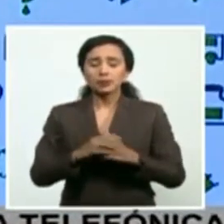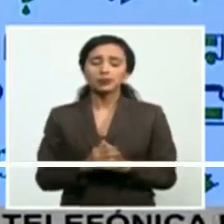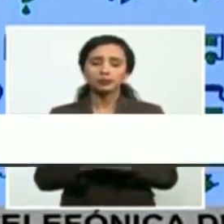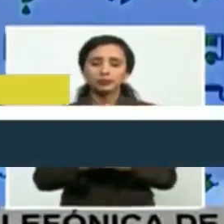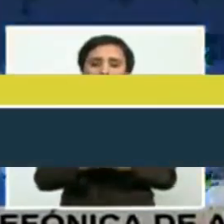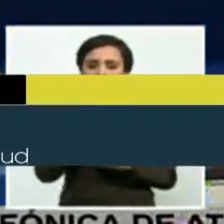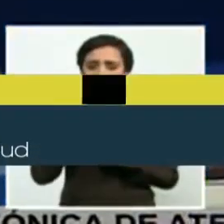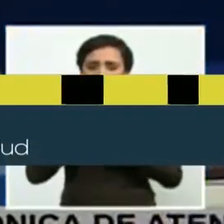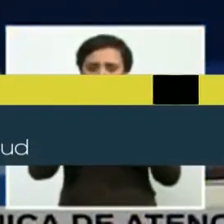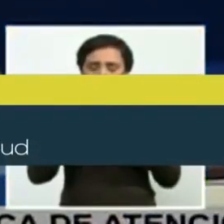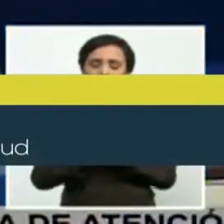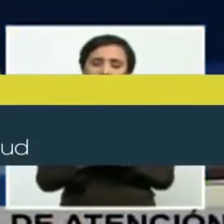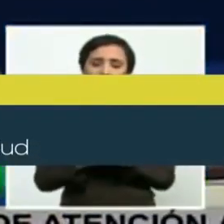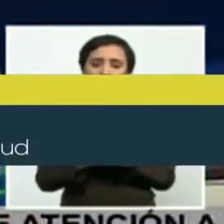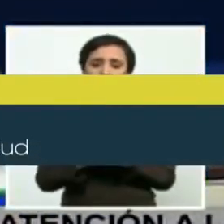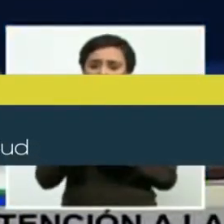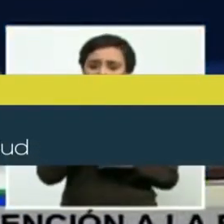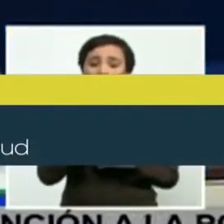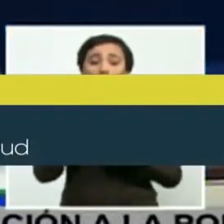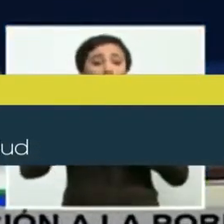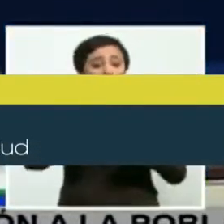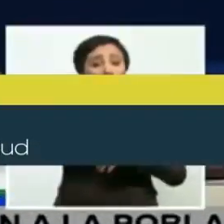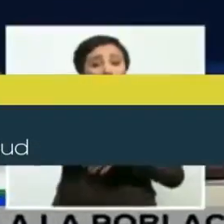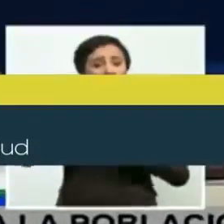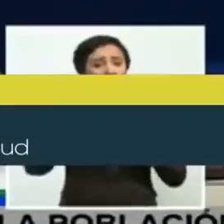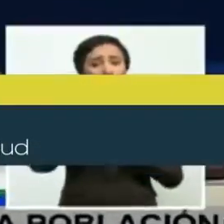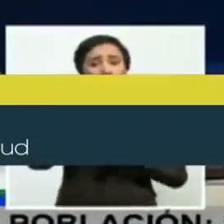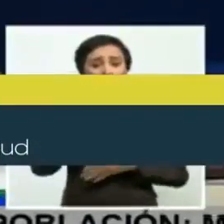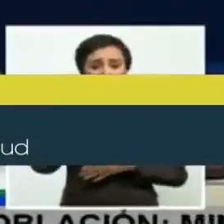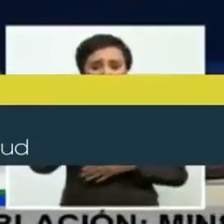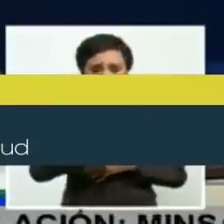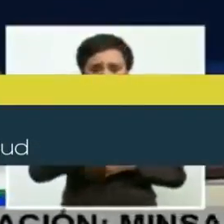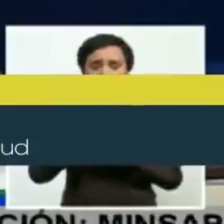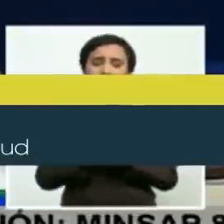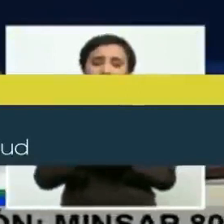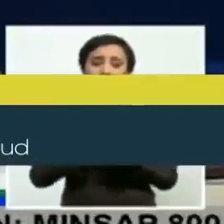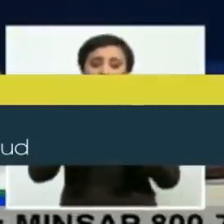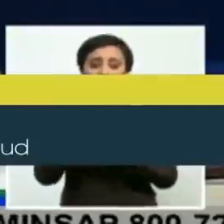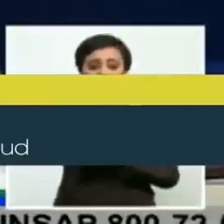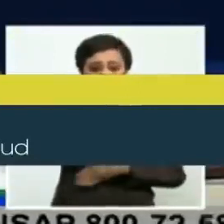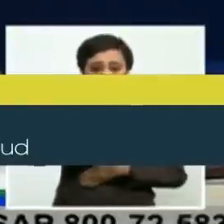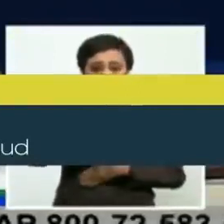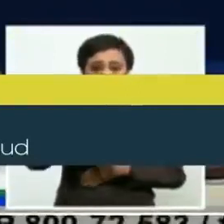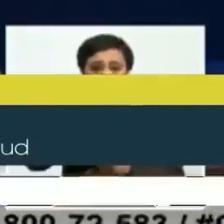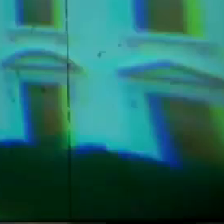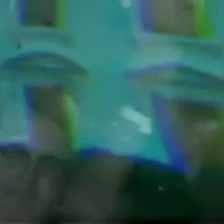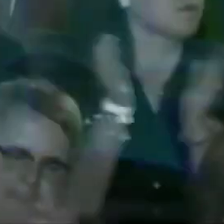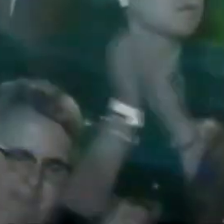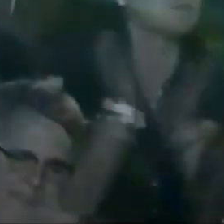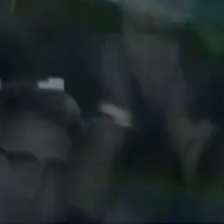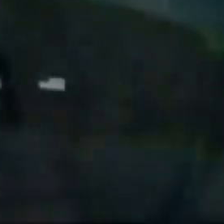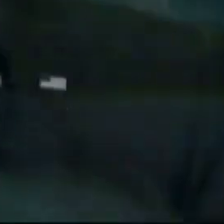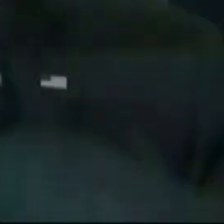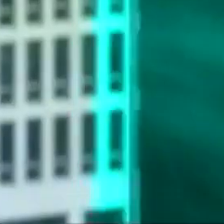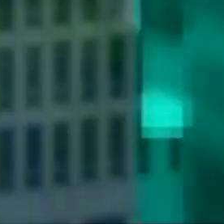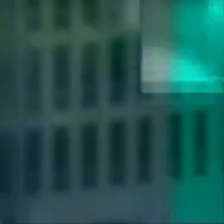de la evolución de la epidemia. Pero para reconocer algo de esto es imprescindible ser independiente y depender